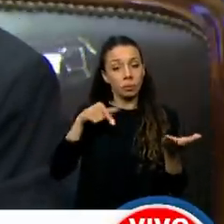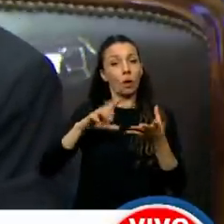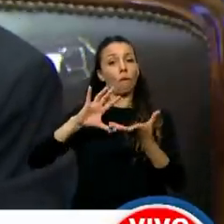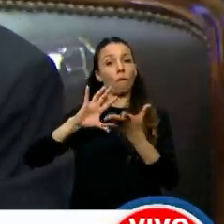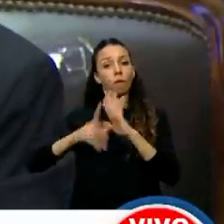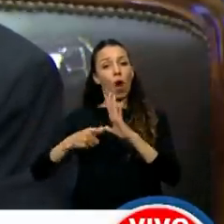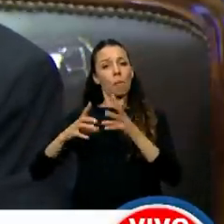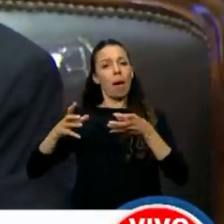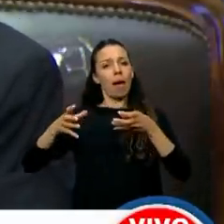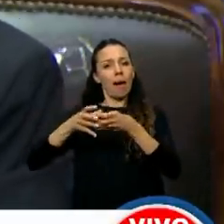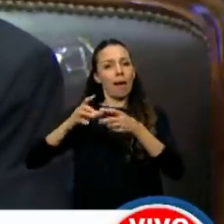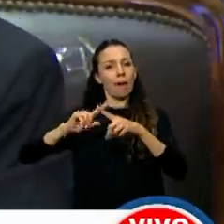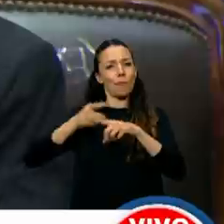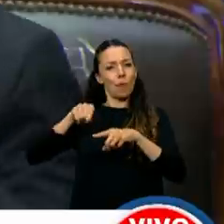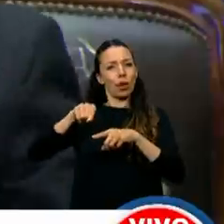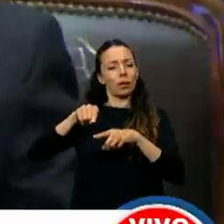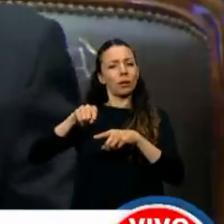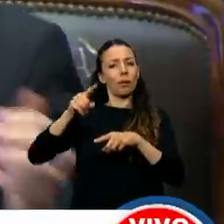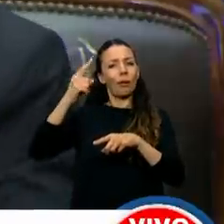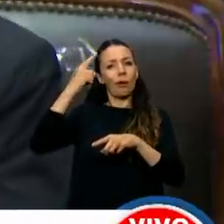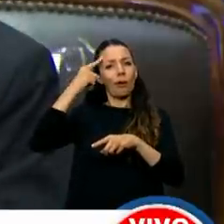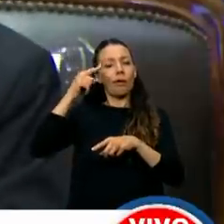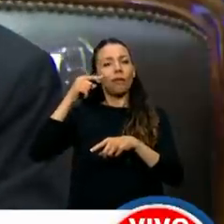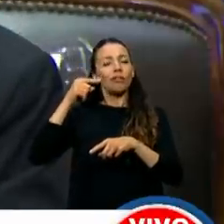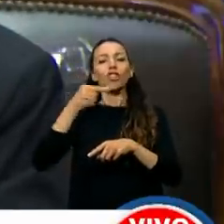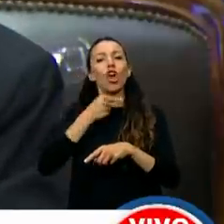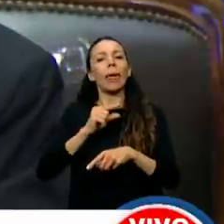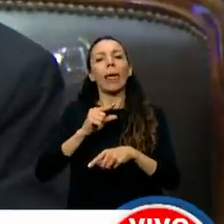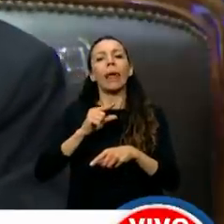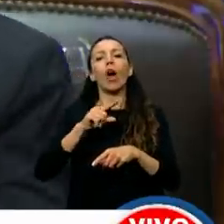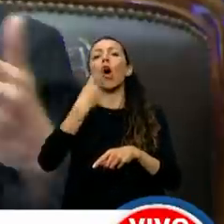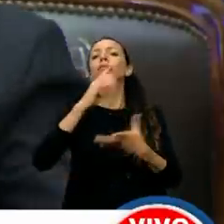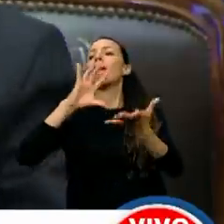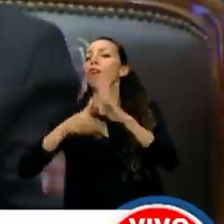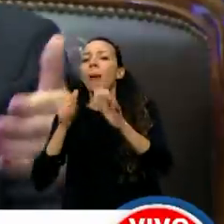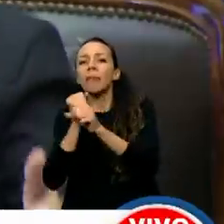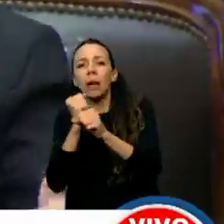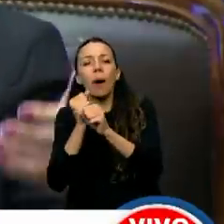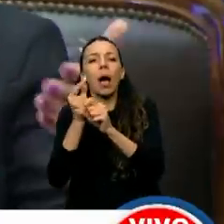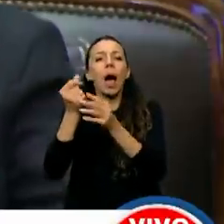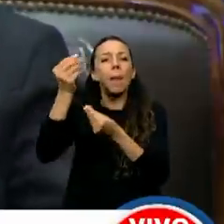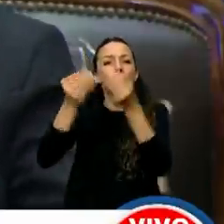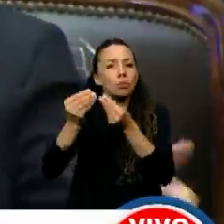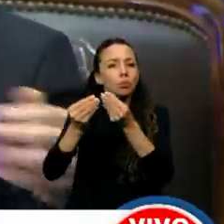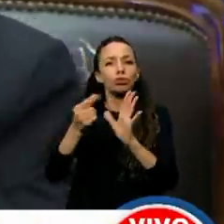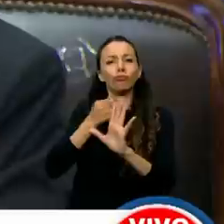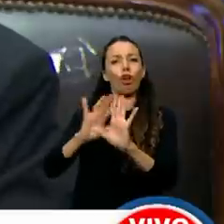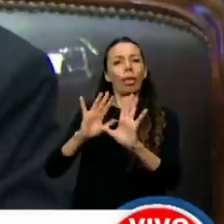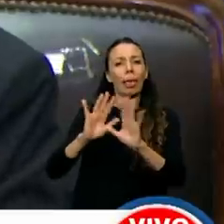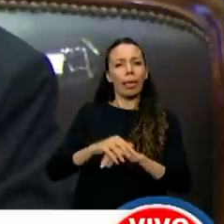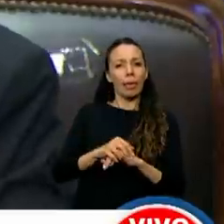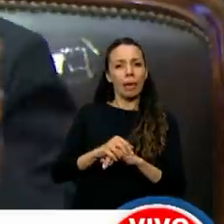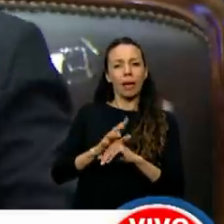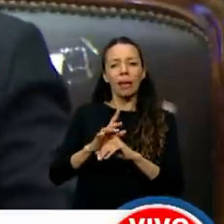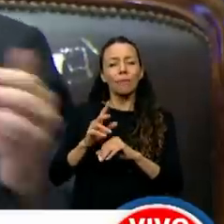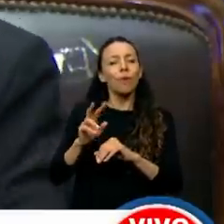cuerpo la posibilidad de discutir el presupuesto de otra forma de trabajarlo concienzudamente con consensos y con